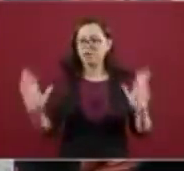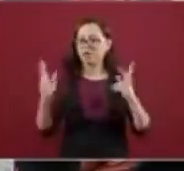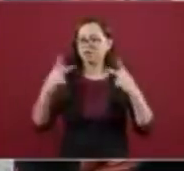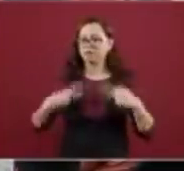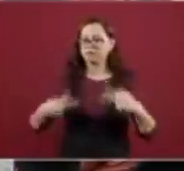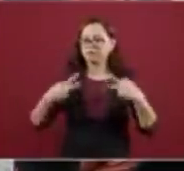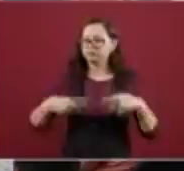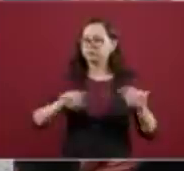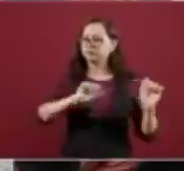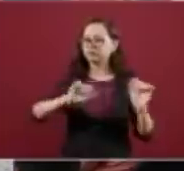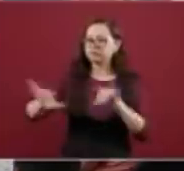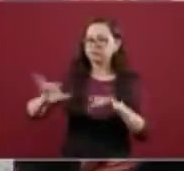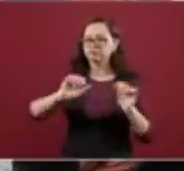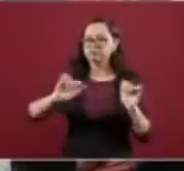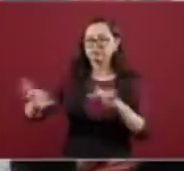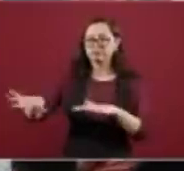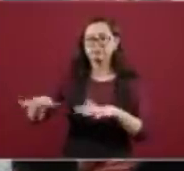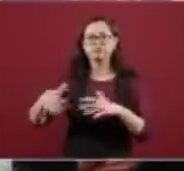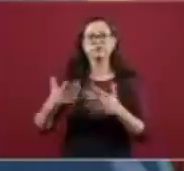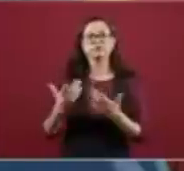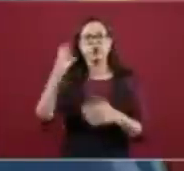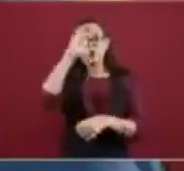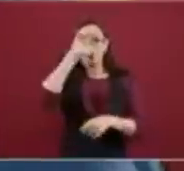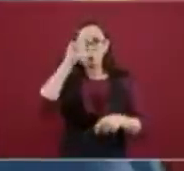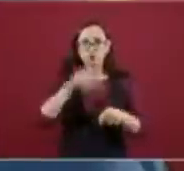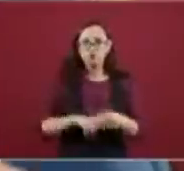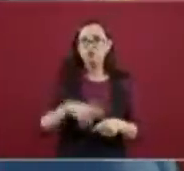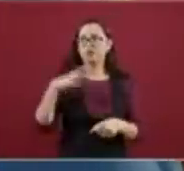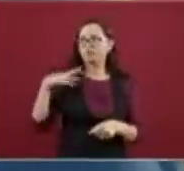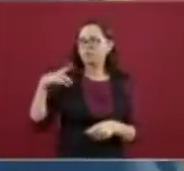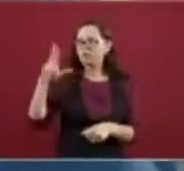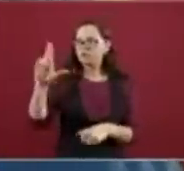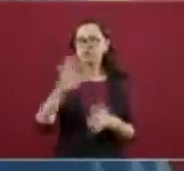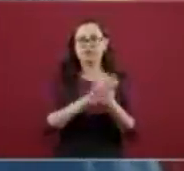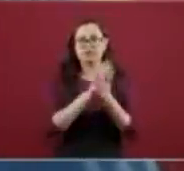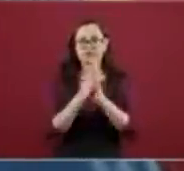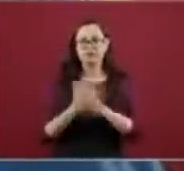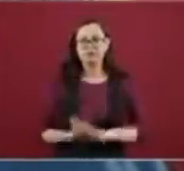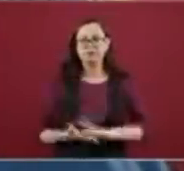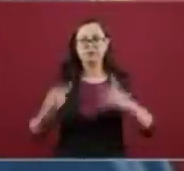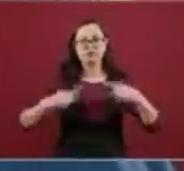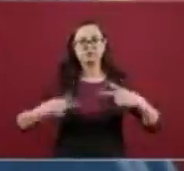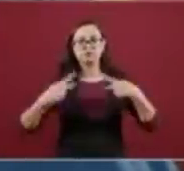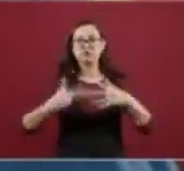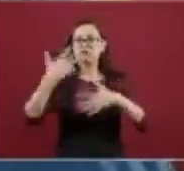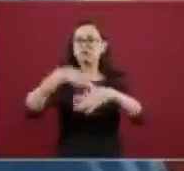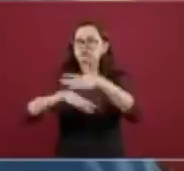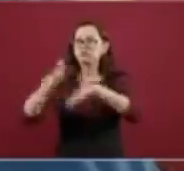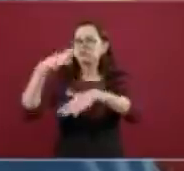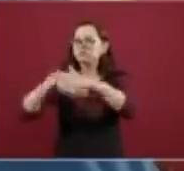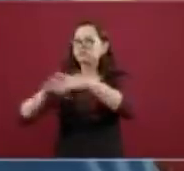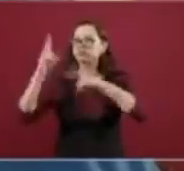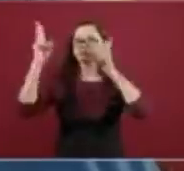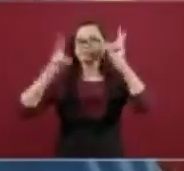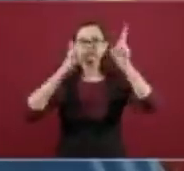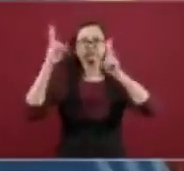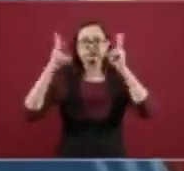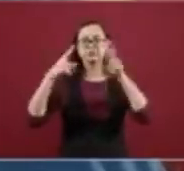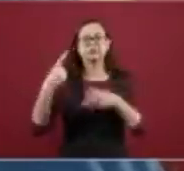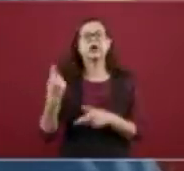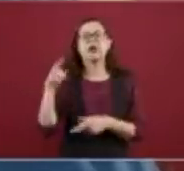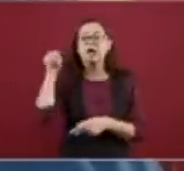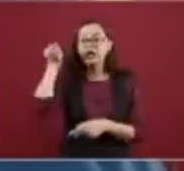de la voluntad, de la cultura, de la transformación, a través de la gente que lo ha visitado y a través de las mejores mentes. En ese